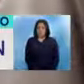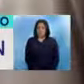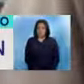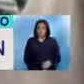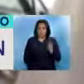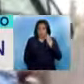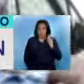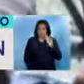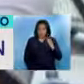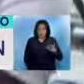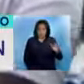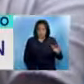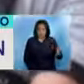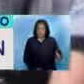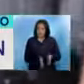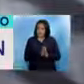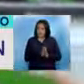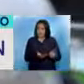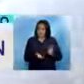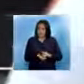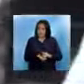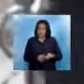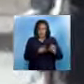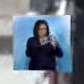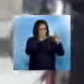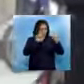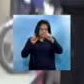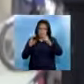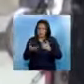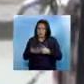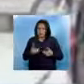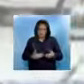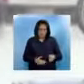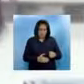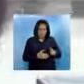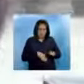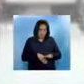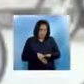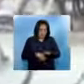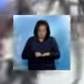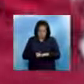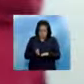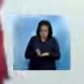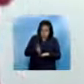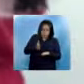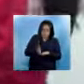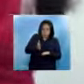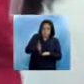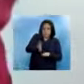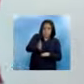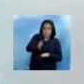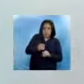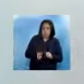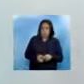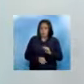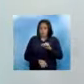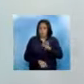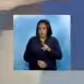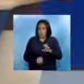La madre de la menor solo pidió mayor señalización y la construcción de muros de contención en esta zona de la carretera de San